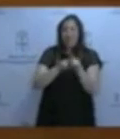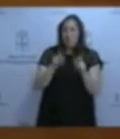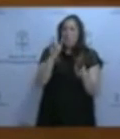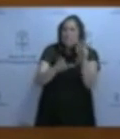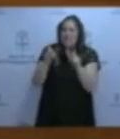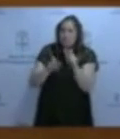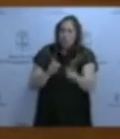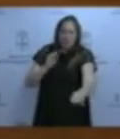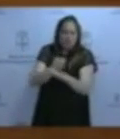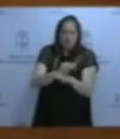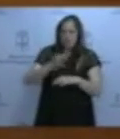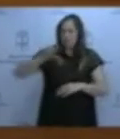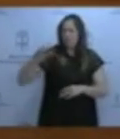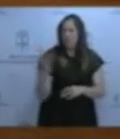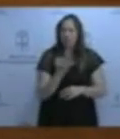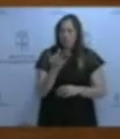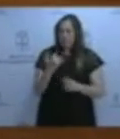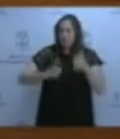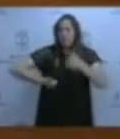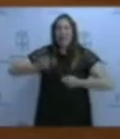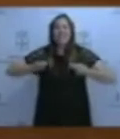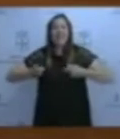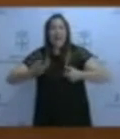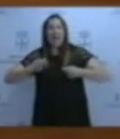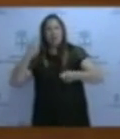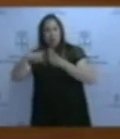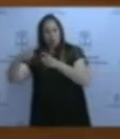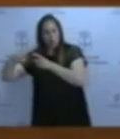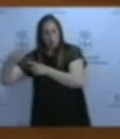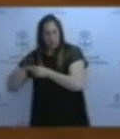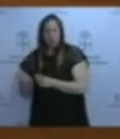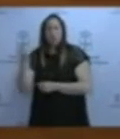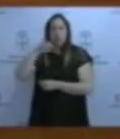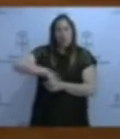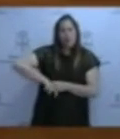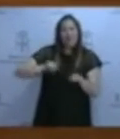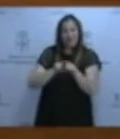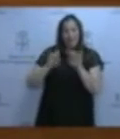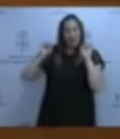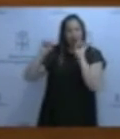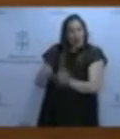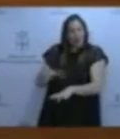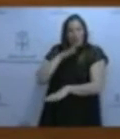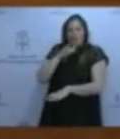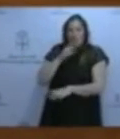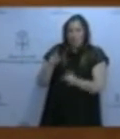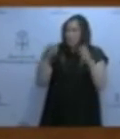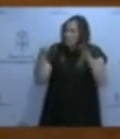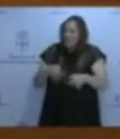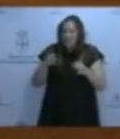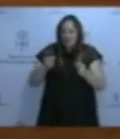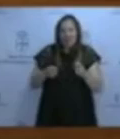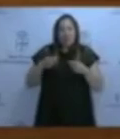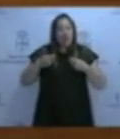en plantilla, controlar el gasto en suministros, que es a lo que inexplicablemente se renuncia, porque es el gasto que se dispara sin control